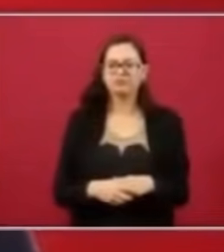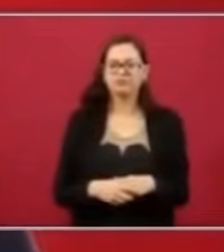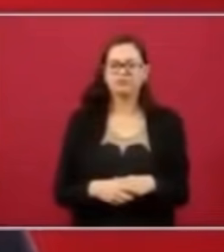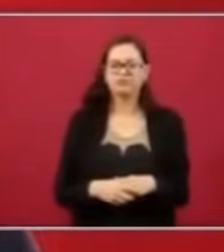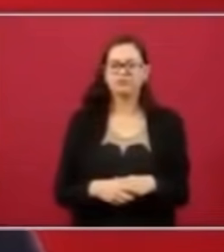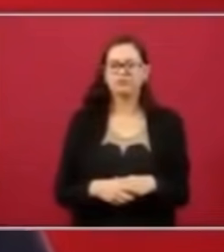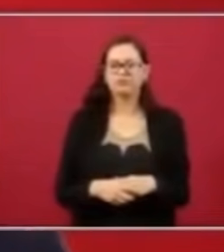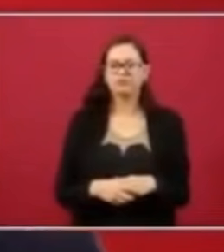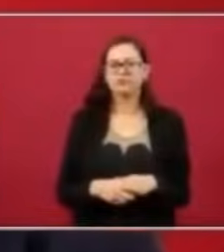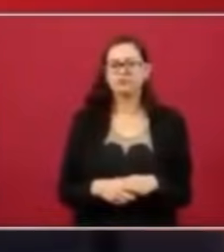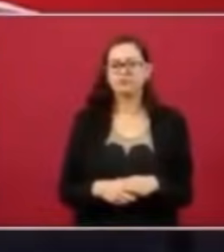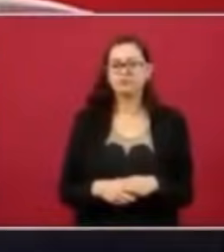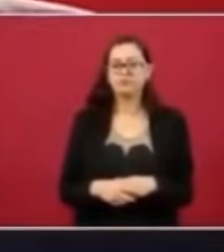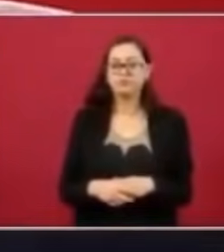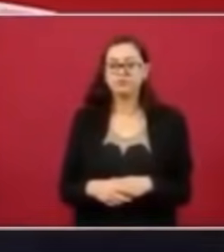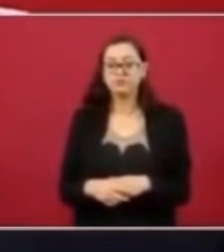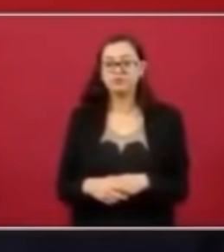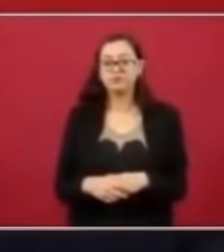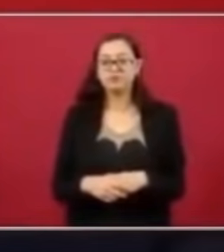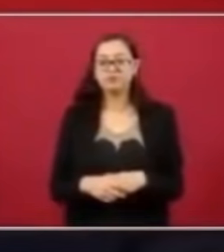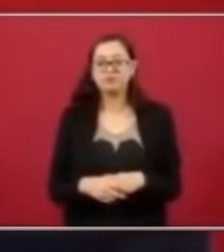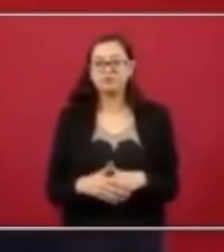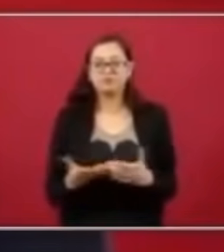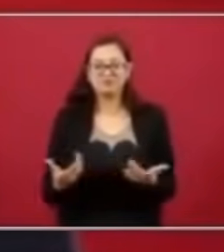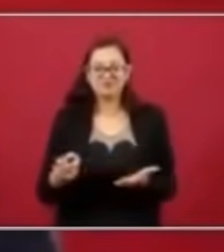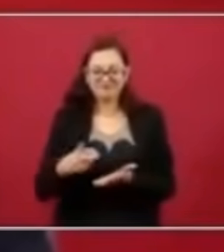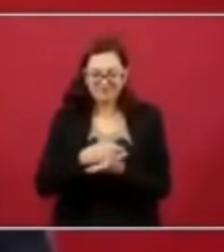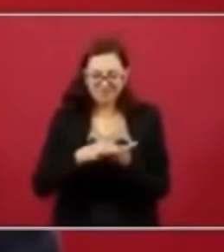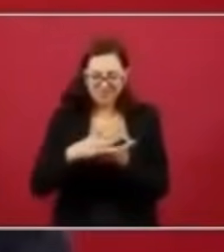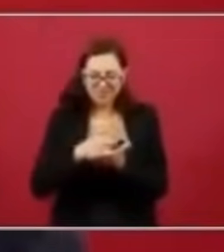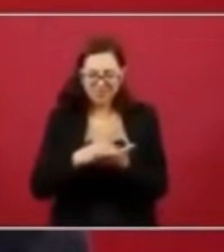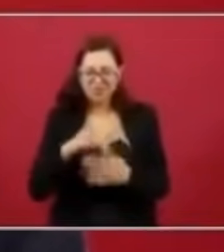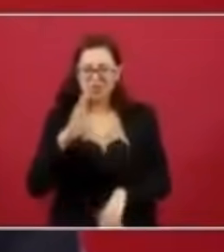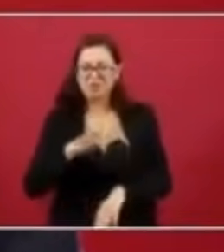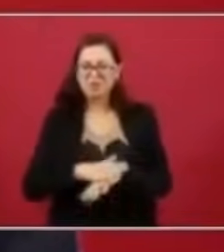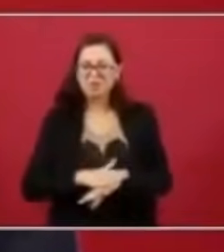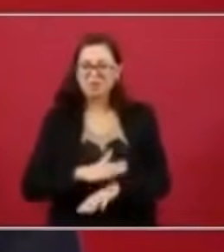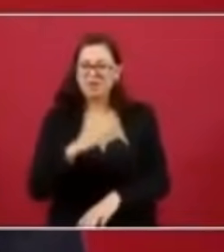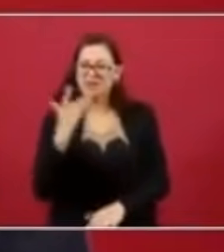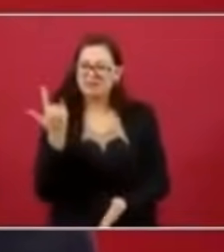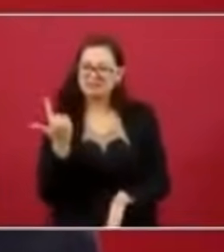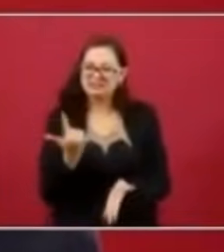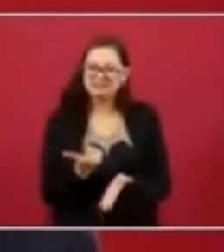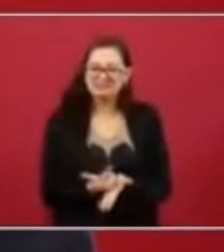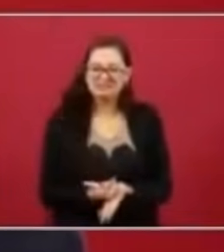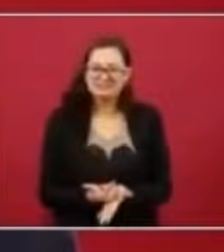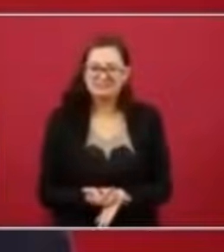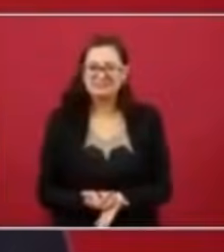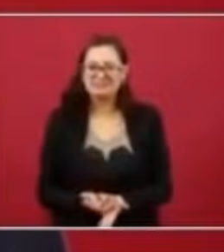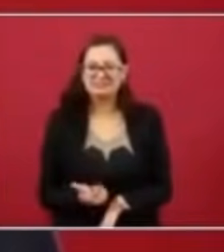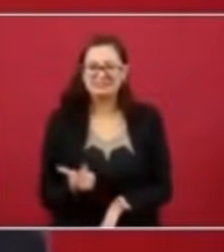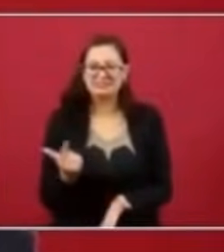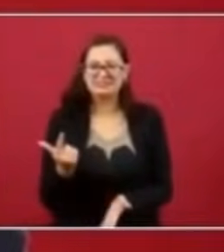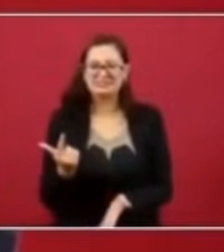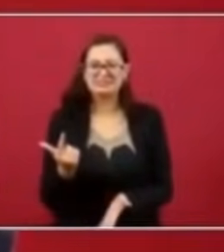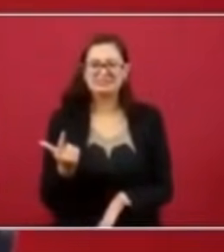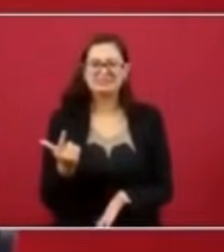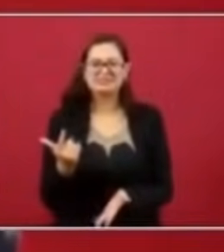sobre todo de las drogas que son